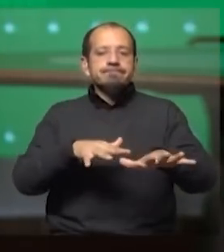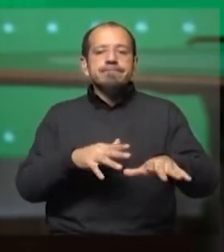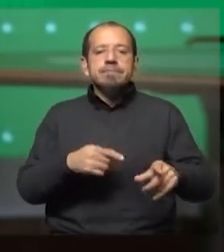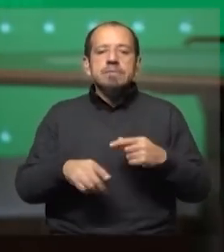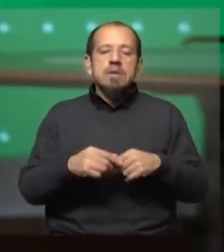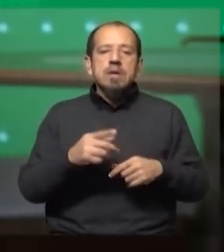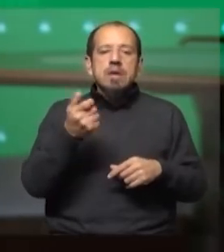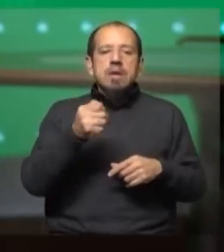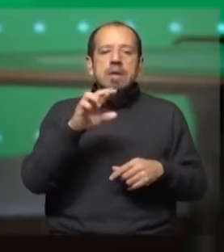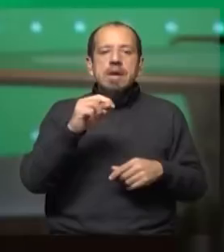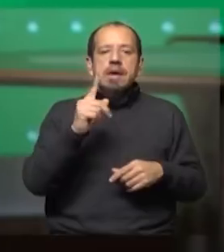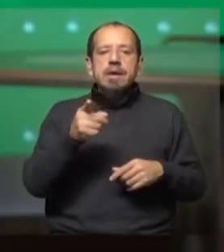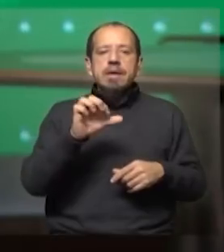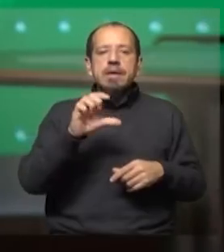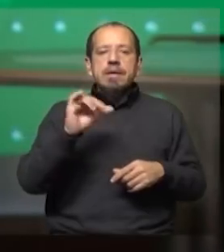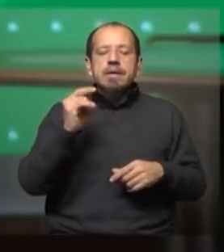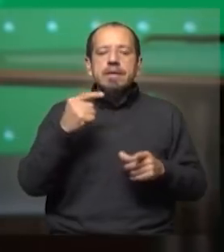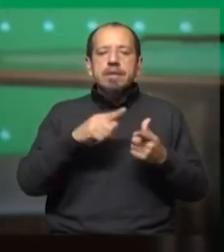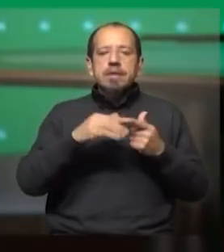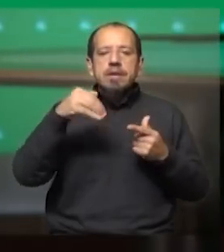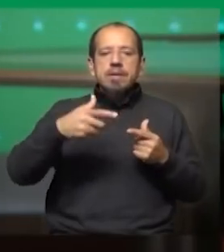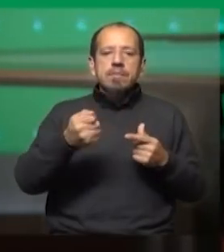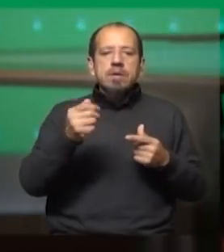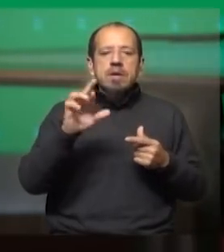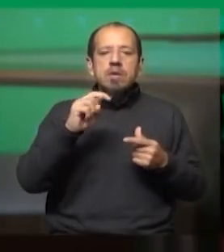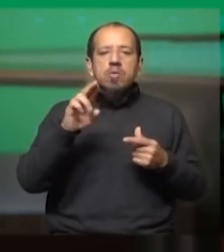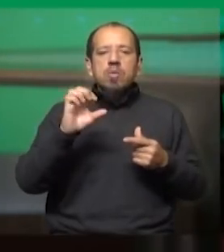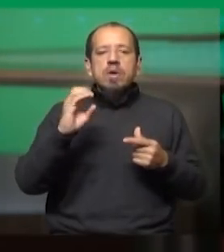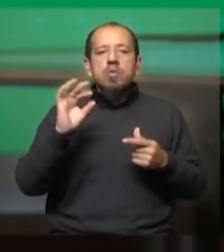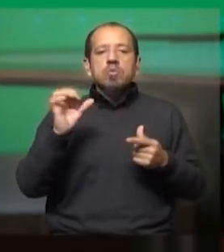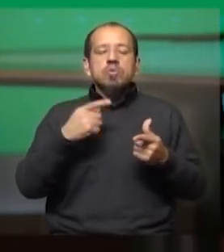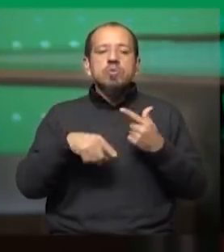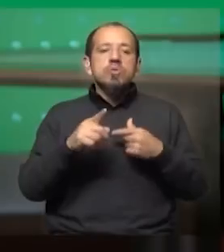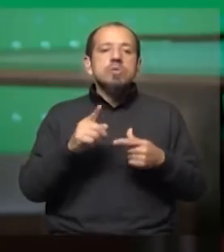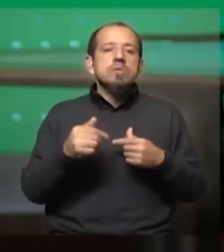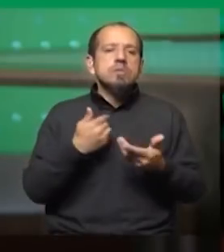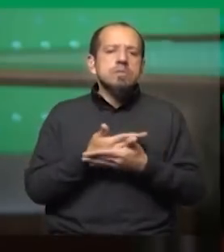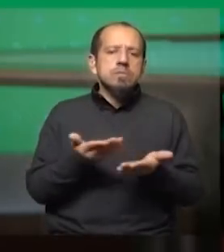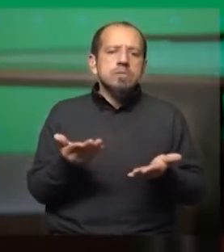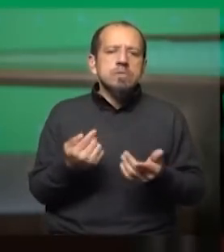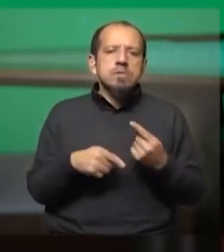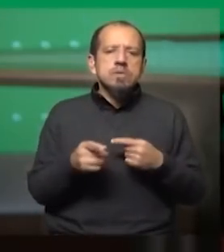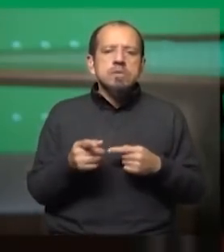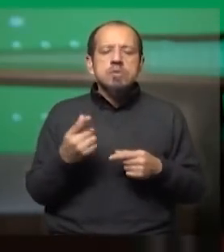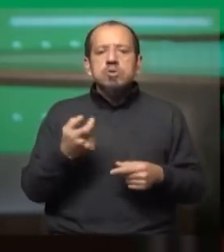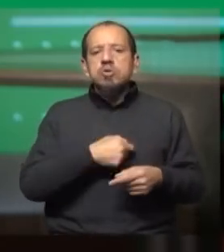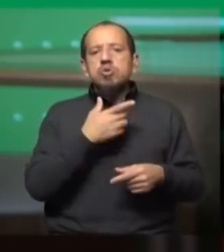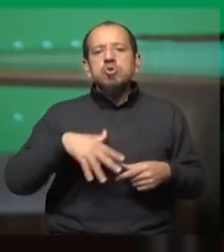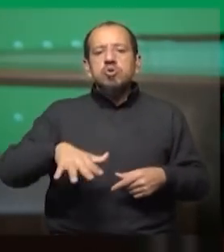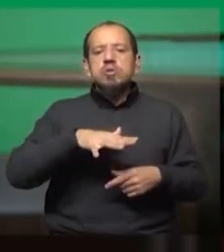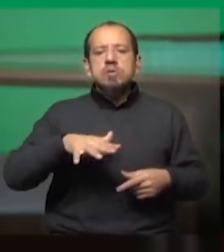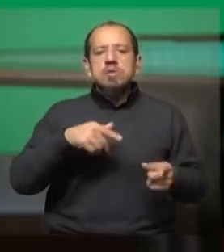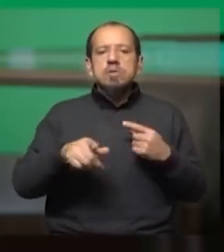argelino marroquí de otras partes del mundo que más allá del hecho en sí demuestra un estado de situación social que realmente